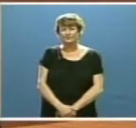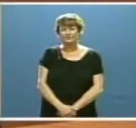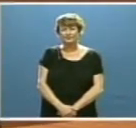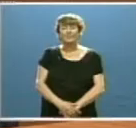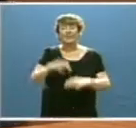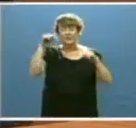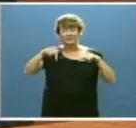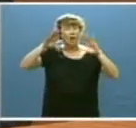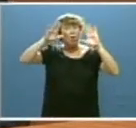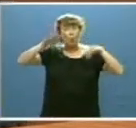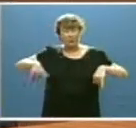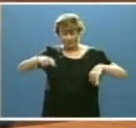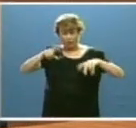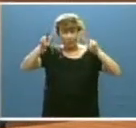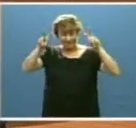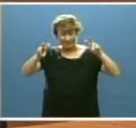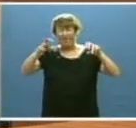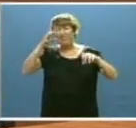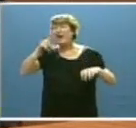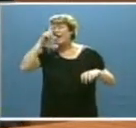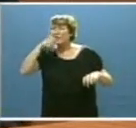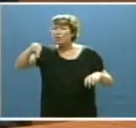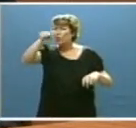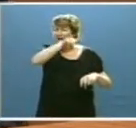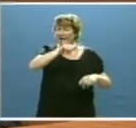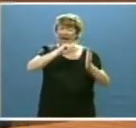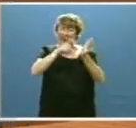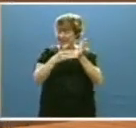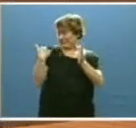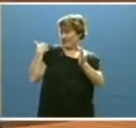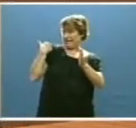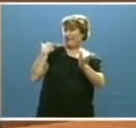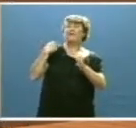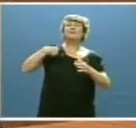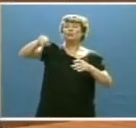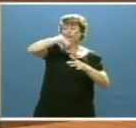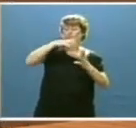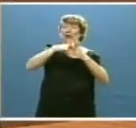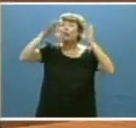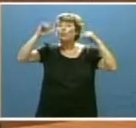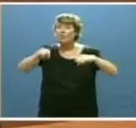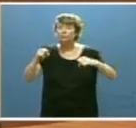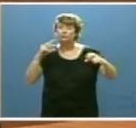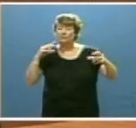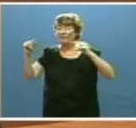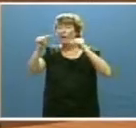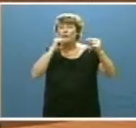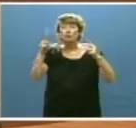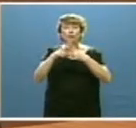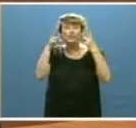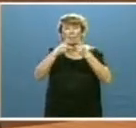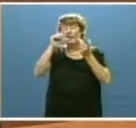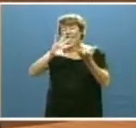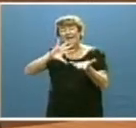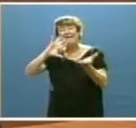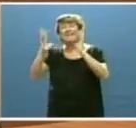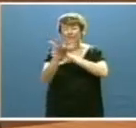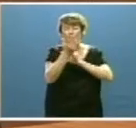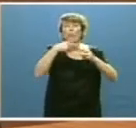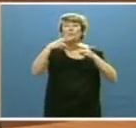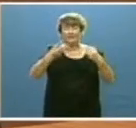en esta última materia cabe recordar que la legislatura pasada pactamos en el diálogo social una transformación de nuestras políticas de